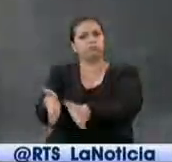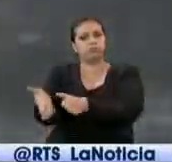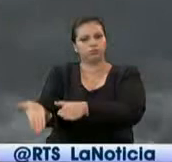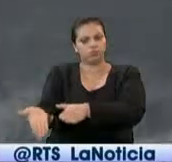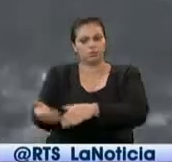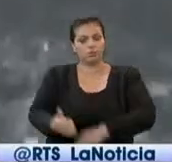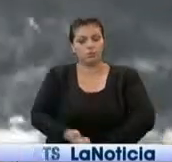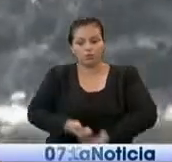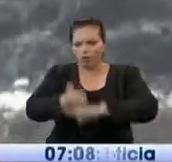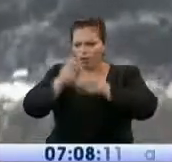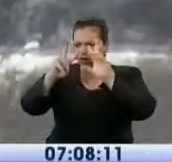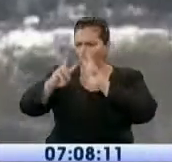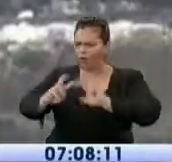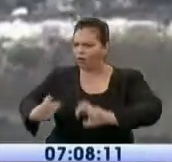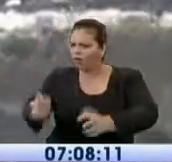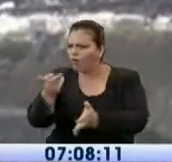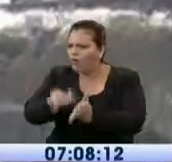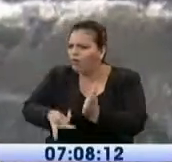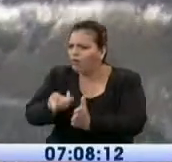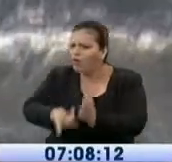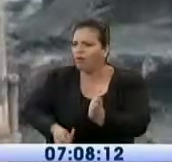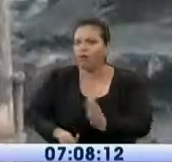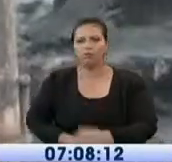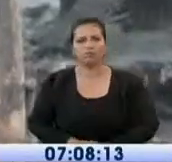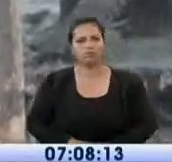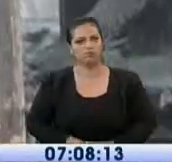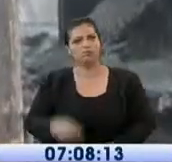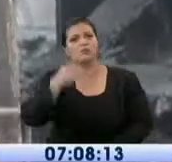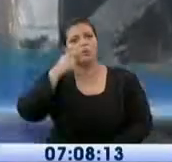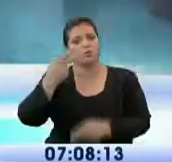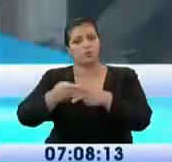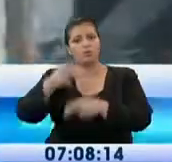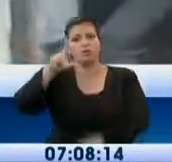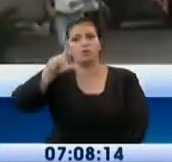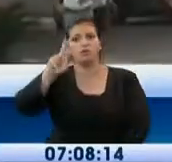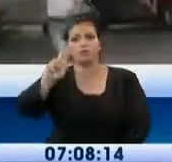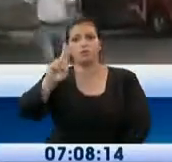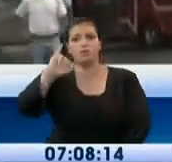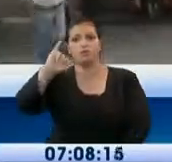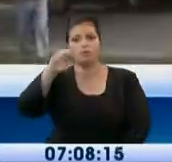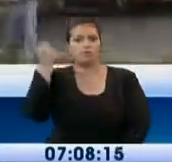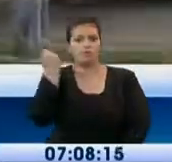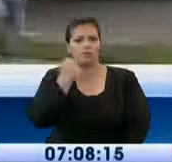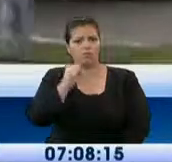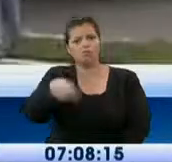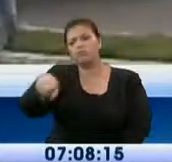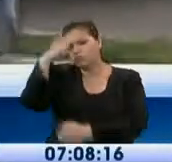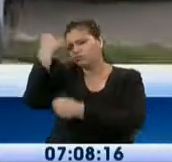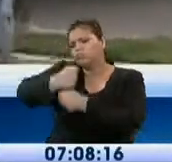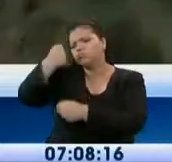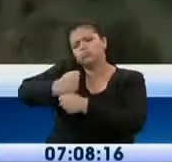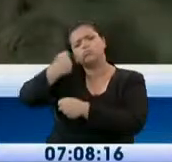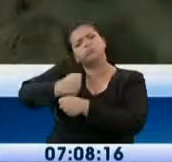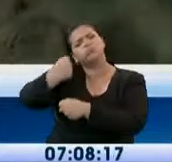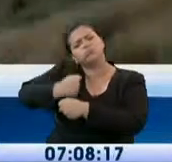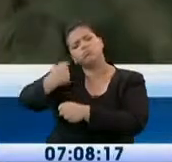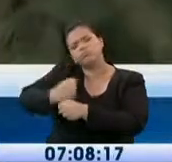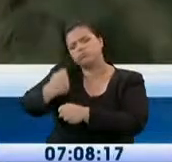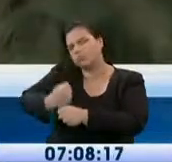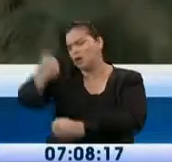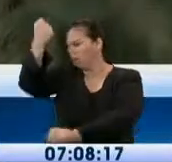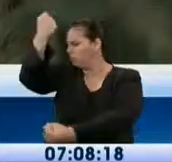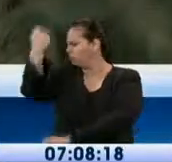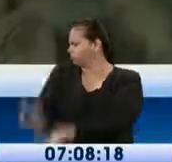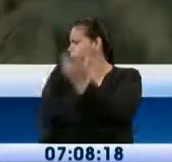Luis Elizalde, de 33 años, perdió la vida trágicamente dentro del local en que laboraba cuando este se incendió. No ha encontrado